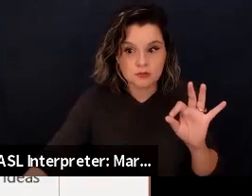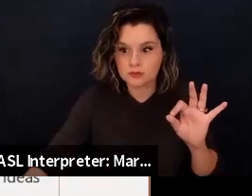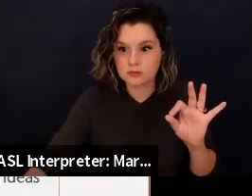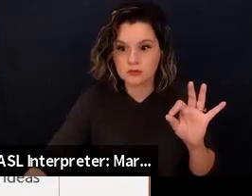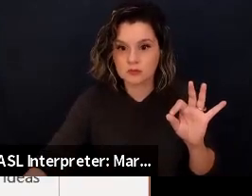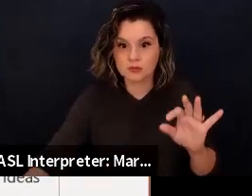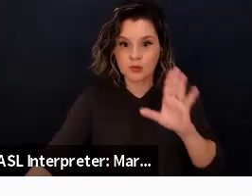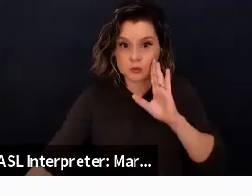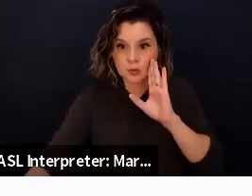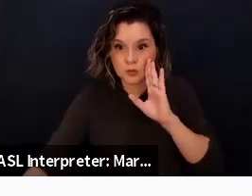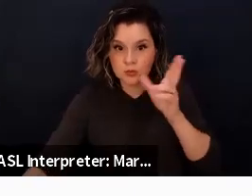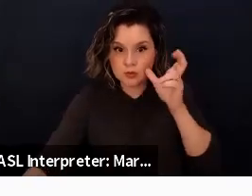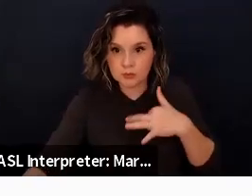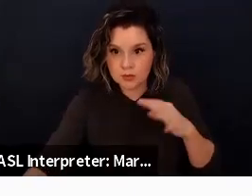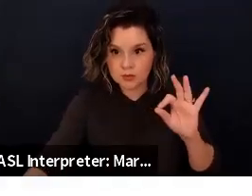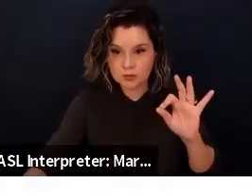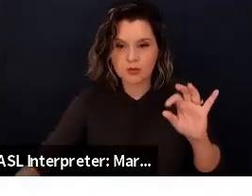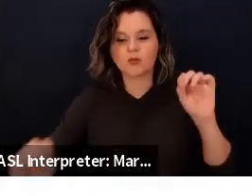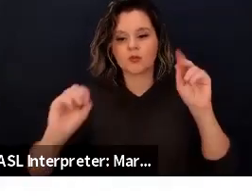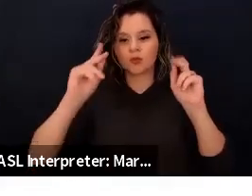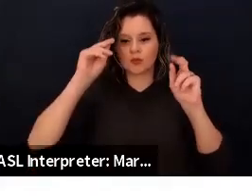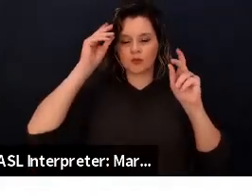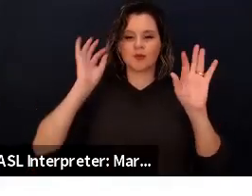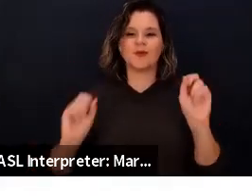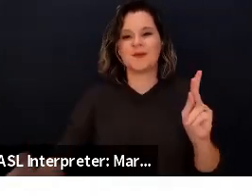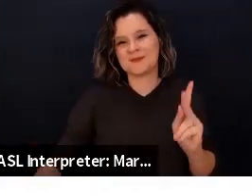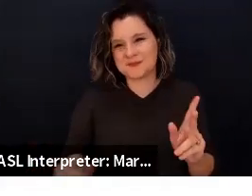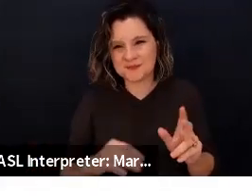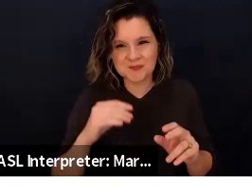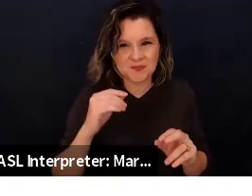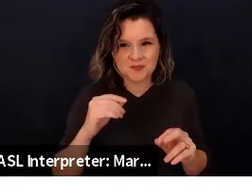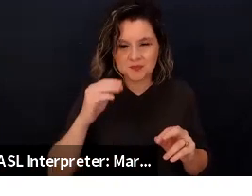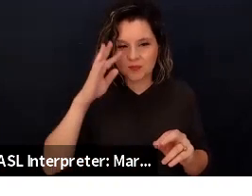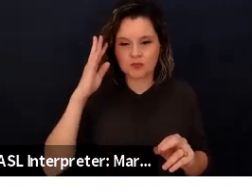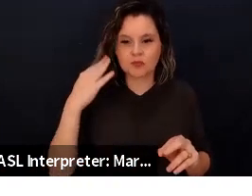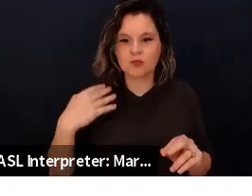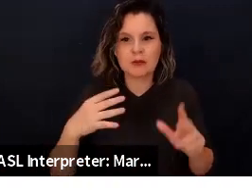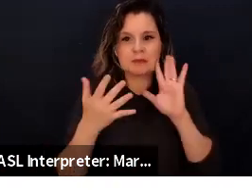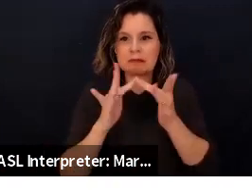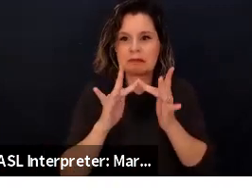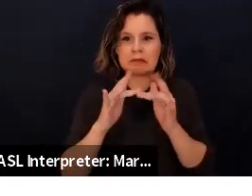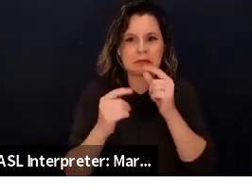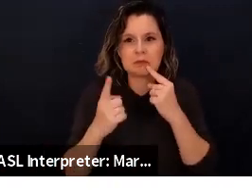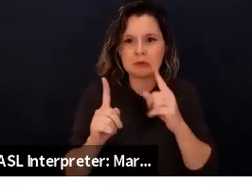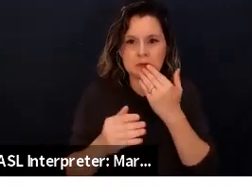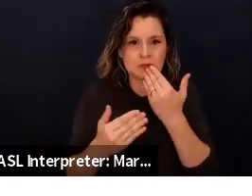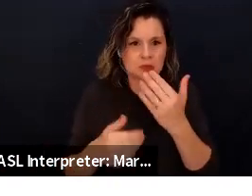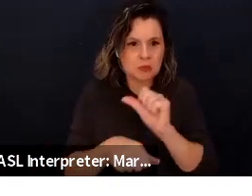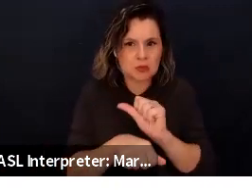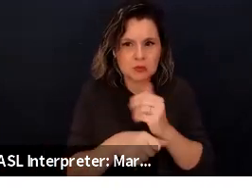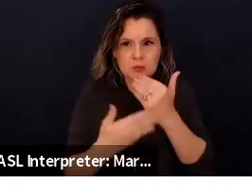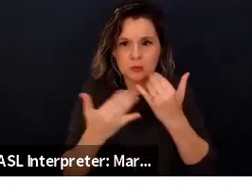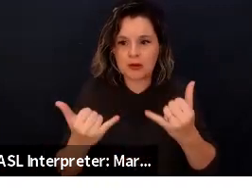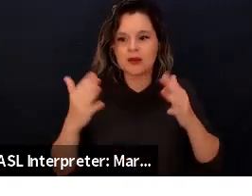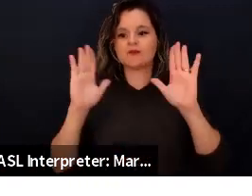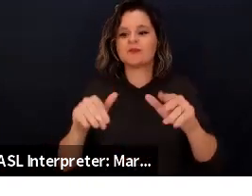Bueno, ¿sí me escuchan? Ok, Sí. perfecto. Disculpe, es que mi internet no funciona muy bien en este momento. Bueno,